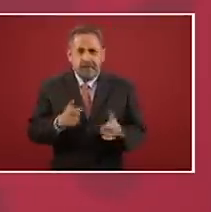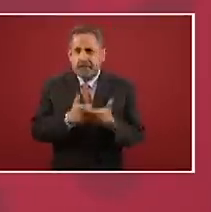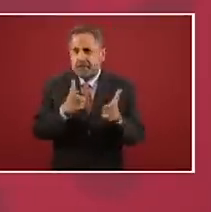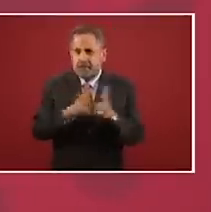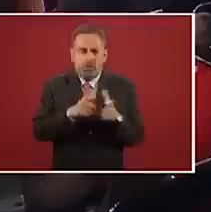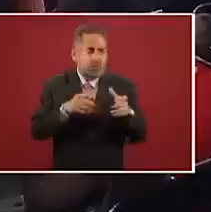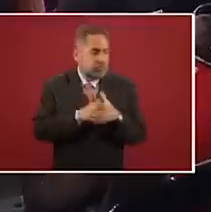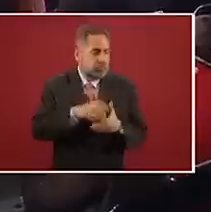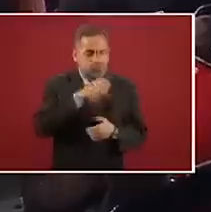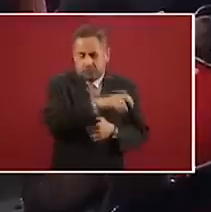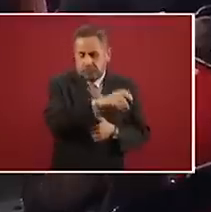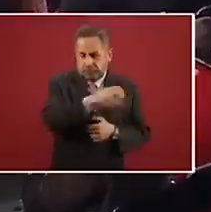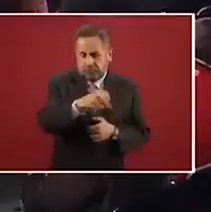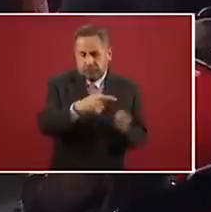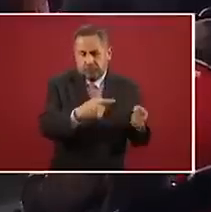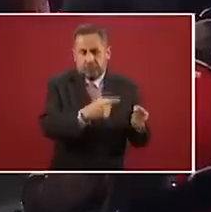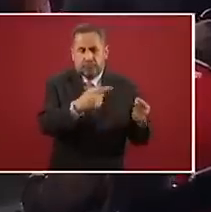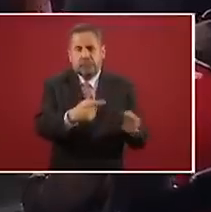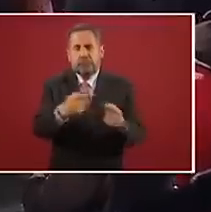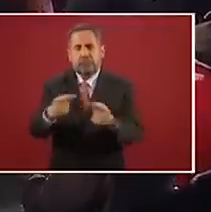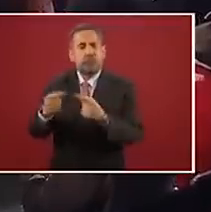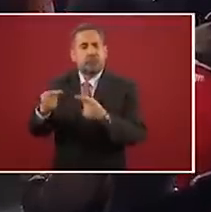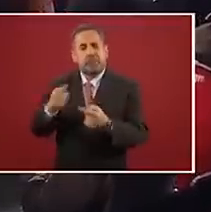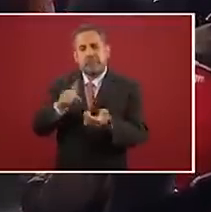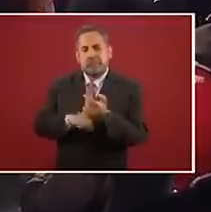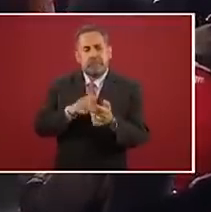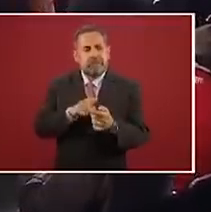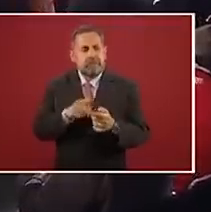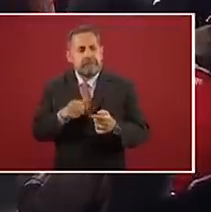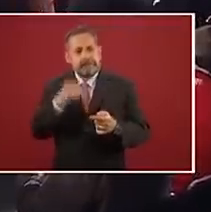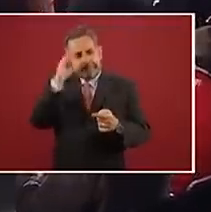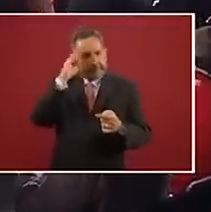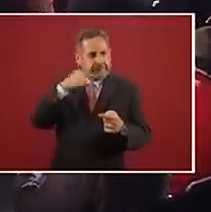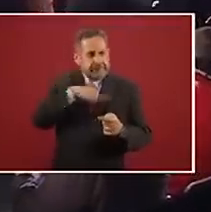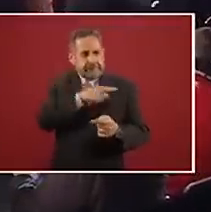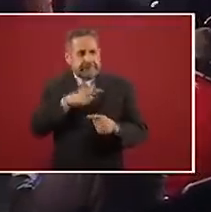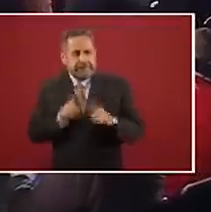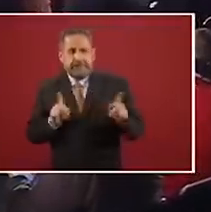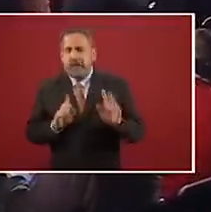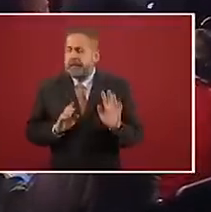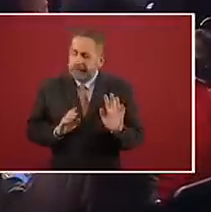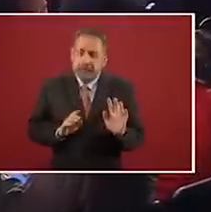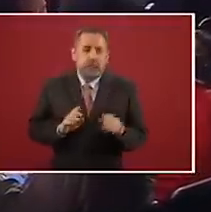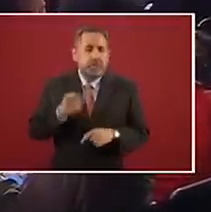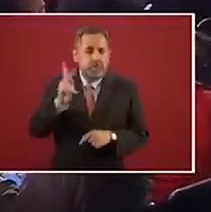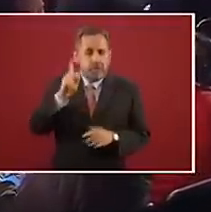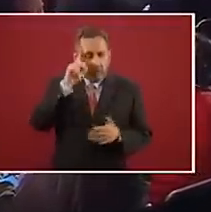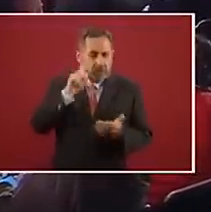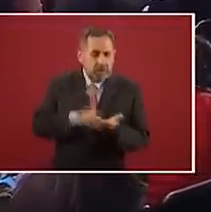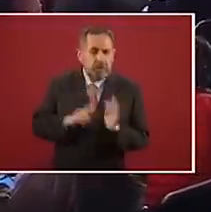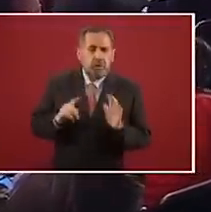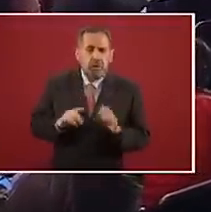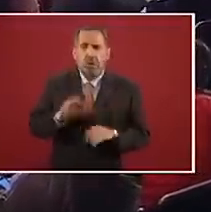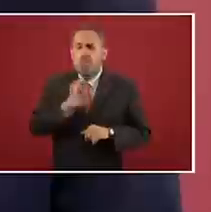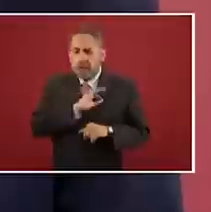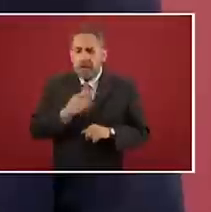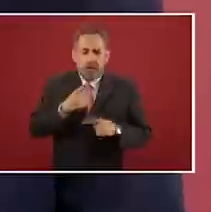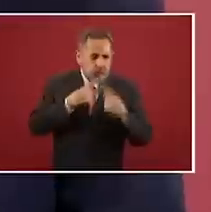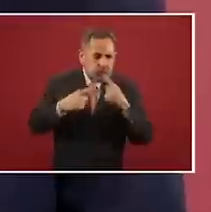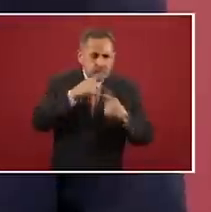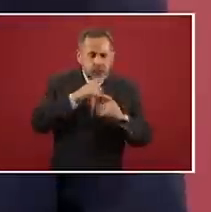grupos, hay diferencias, pero yo creo que se puede